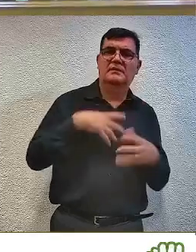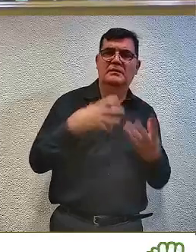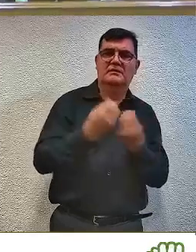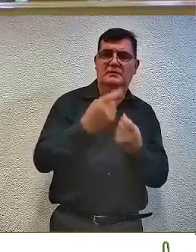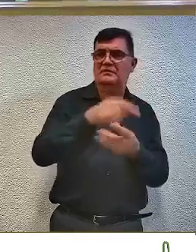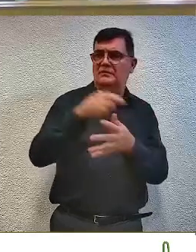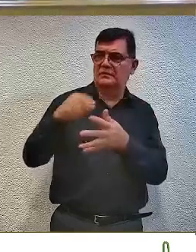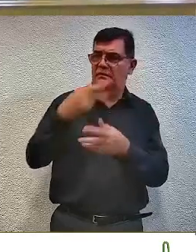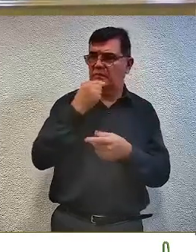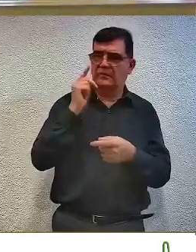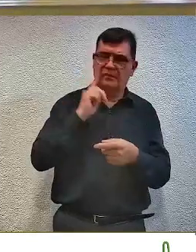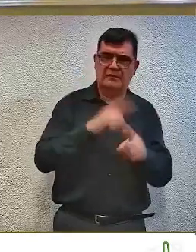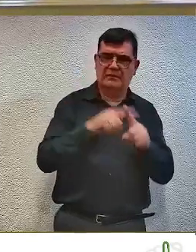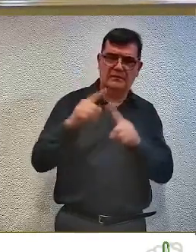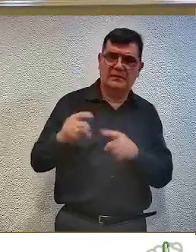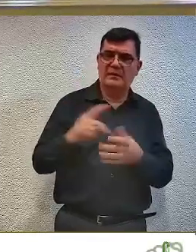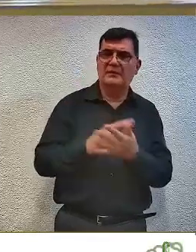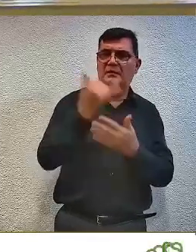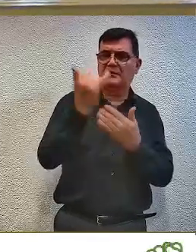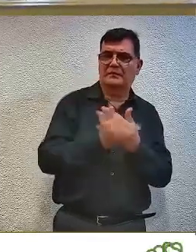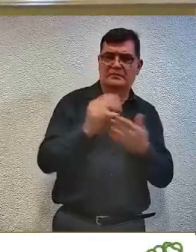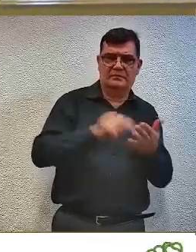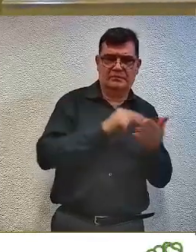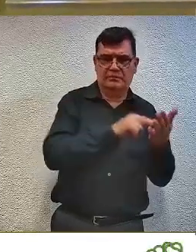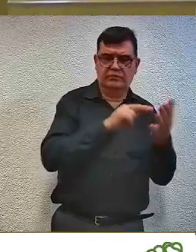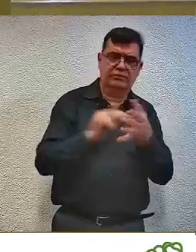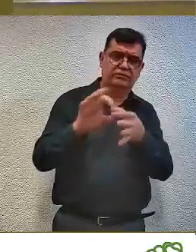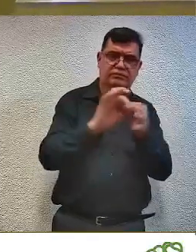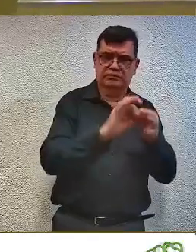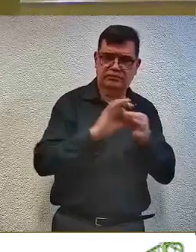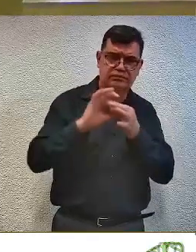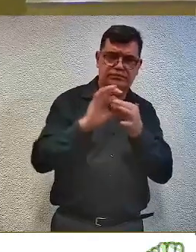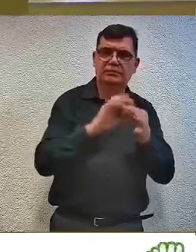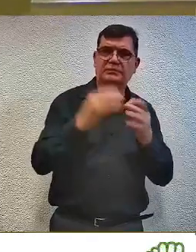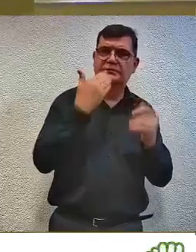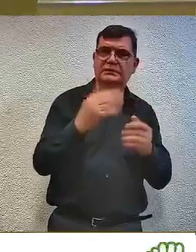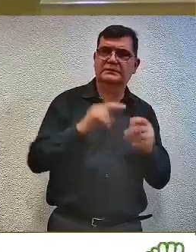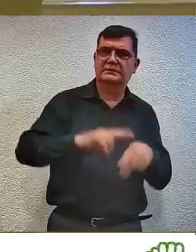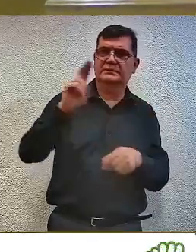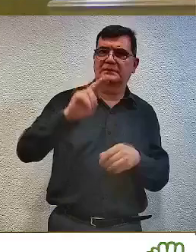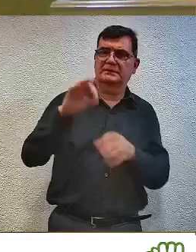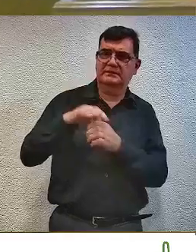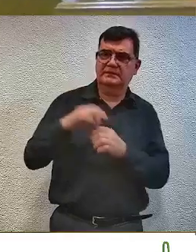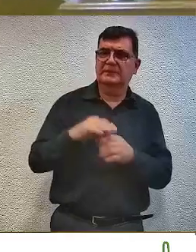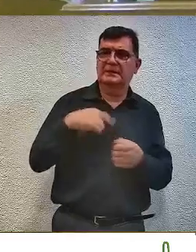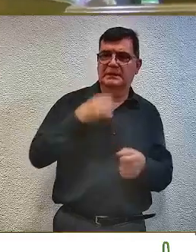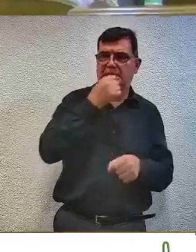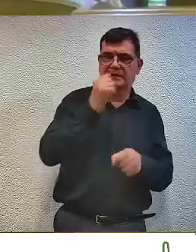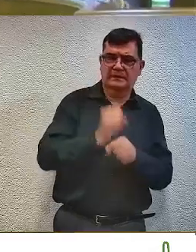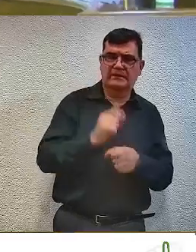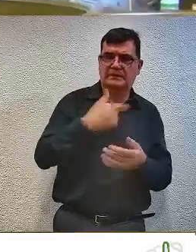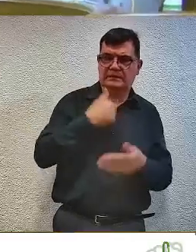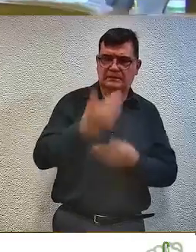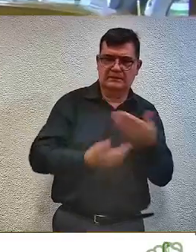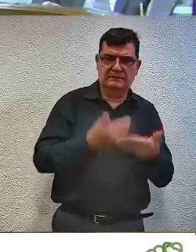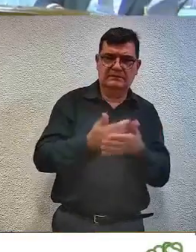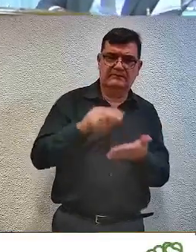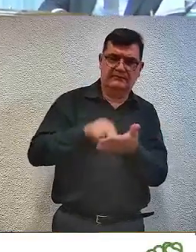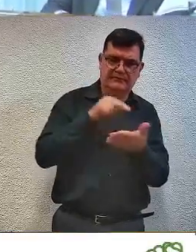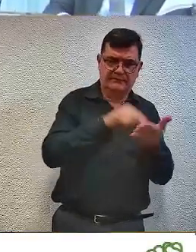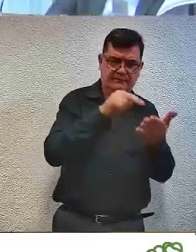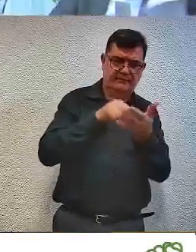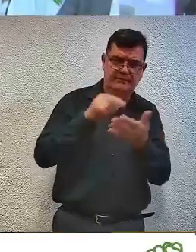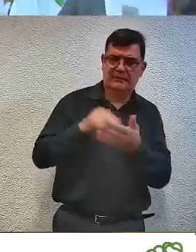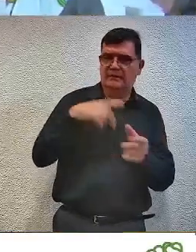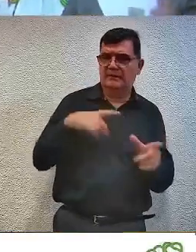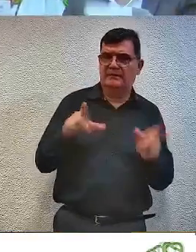magistrada, magistrados, el proyecto de resolución fue aprobado por unanimidad de votos. Le agradezco, secretario. En consecuencia, sírvase recabar las firmas a